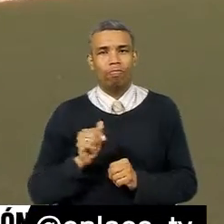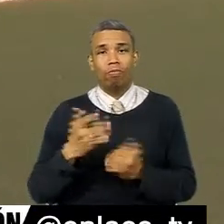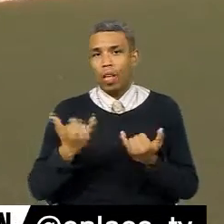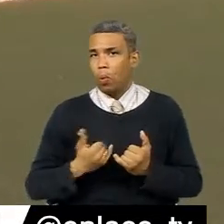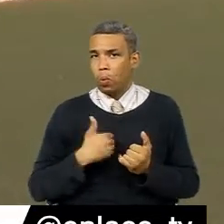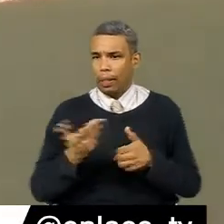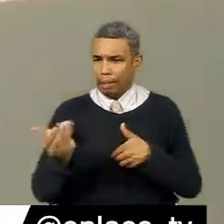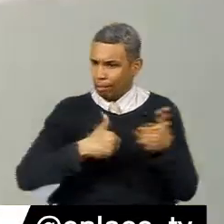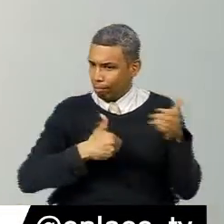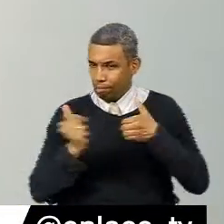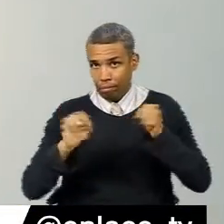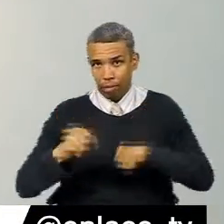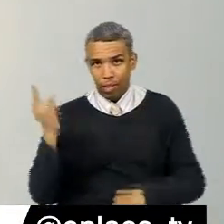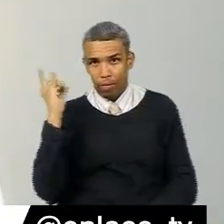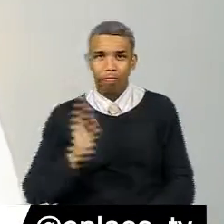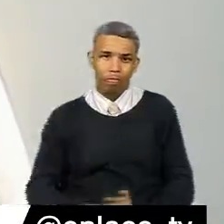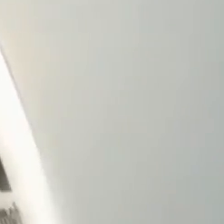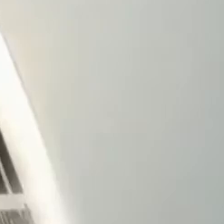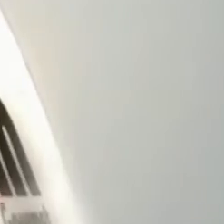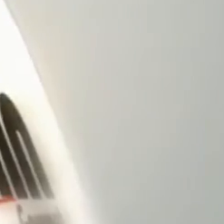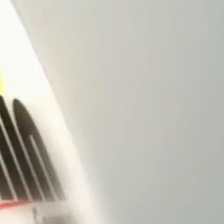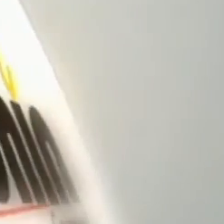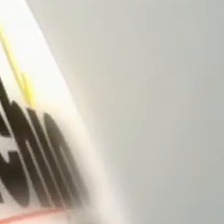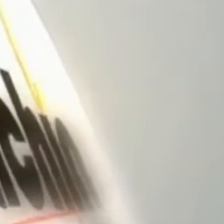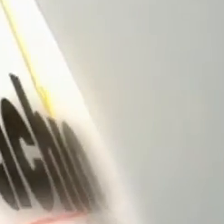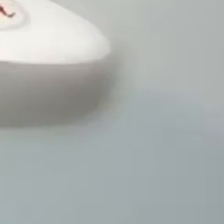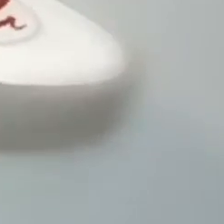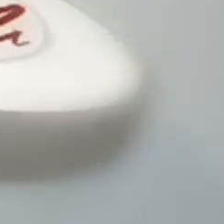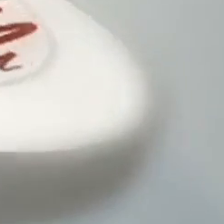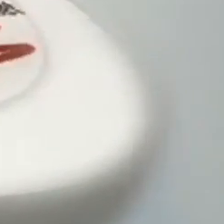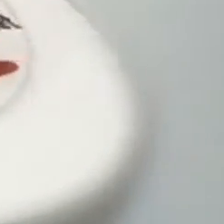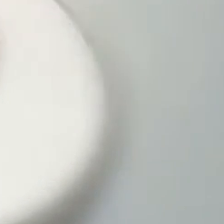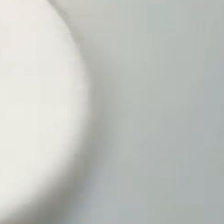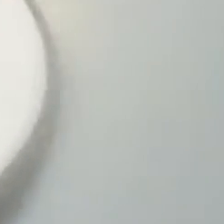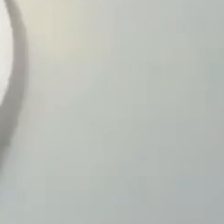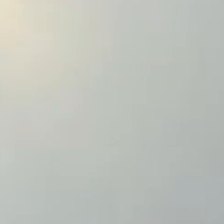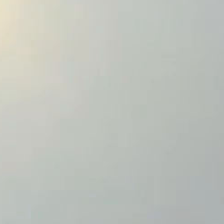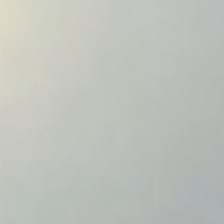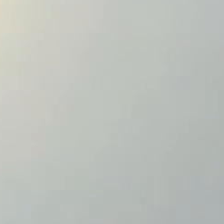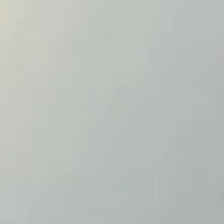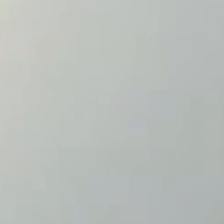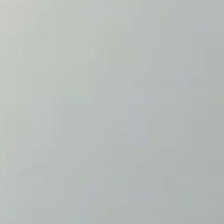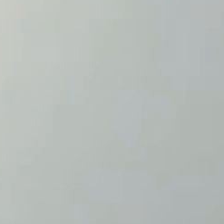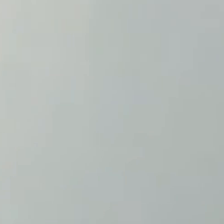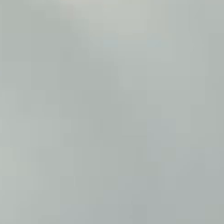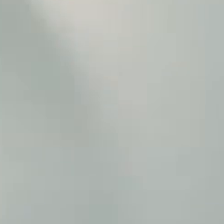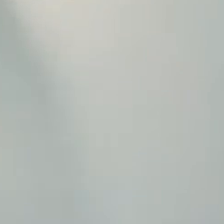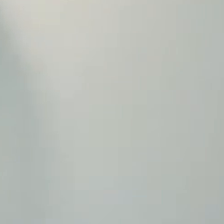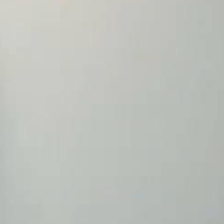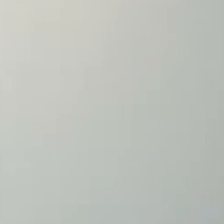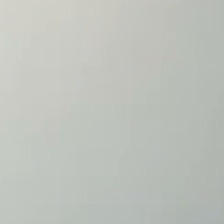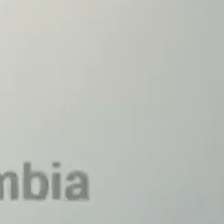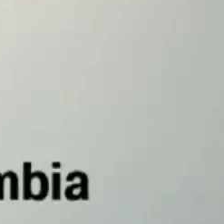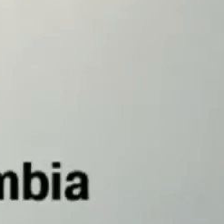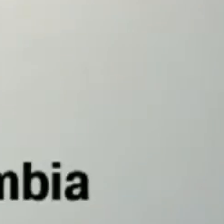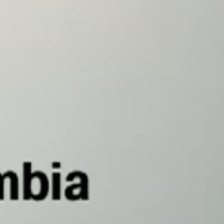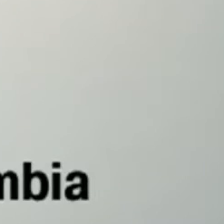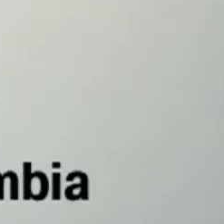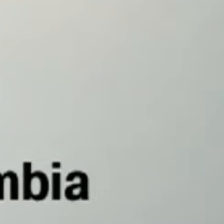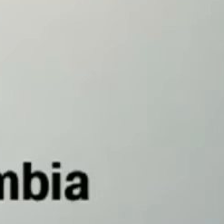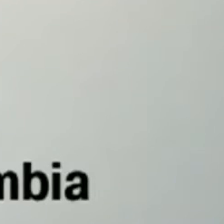Recreación. Hasta aquí los deportes, con el patrocinio de Restaurante El Machín Gourmet, ahora en su nueva sede en el